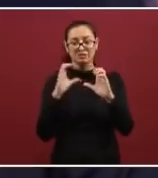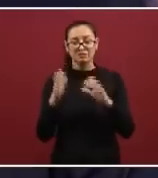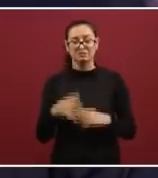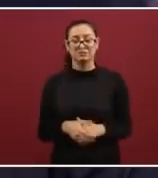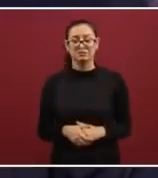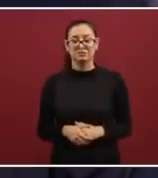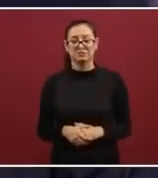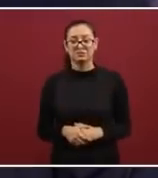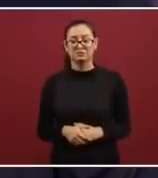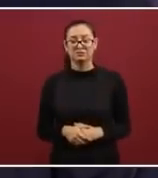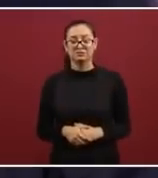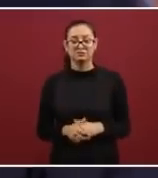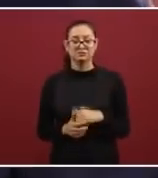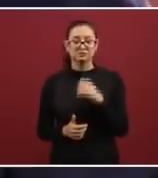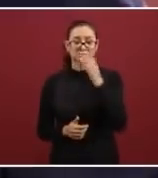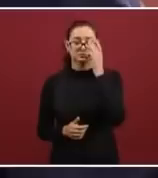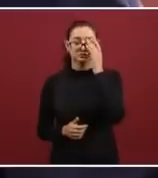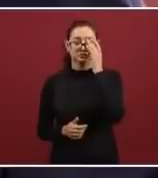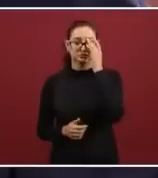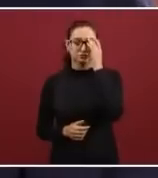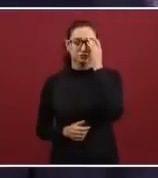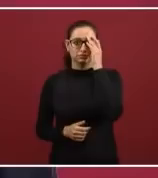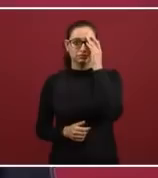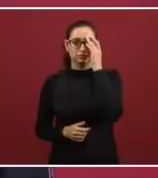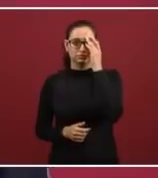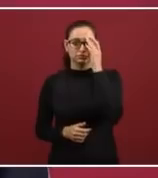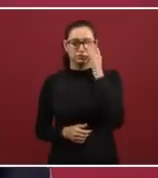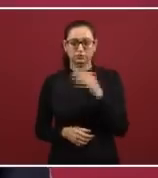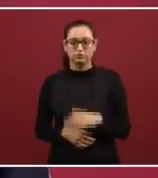de los familiares con